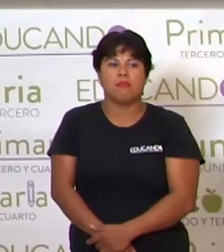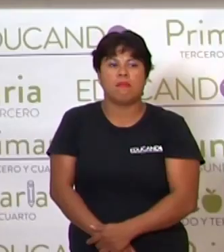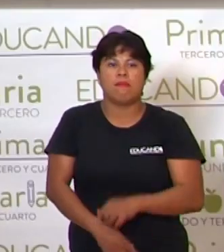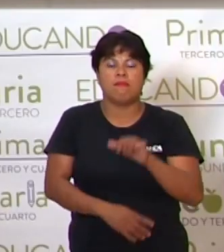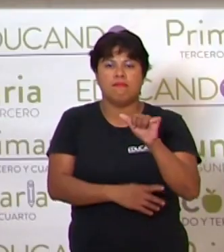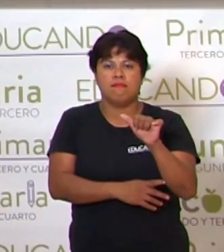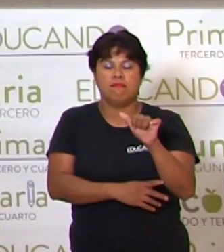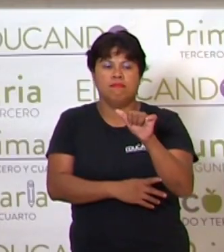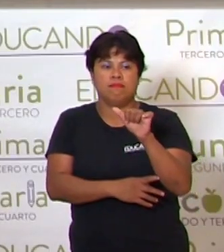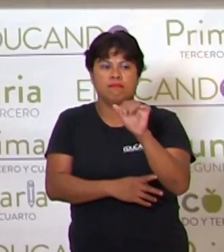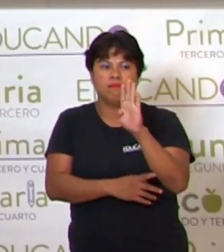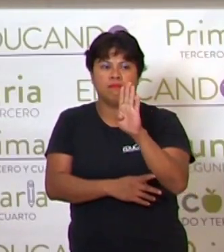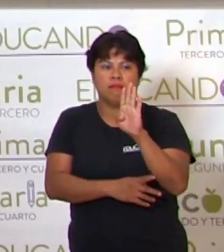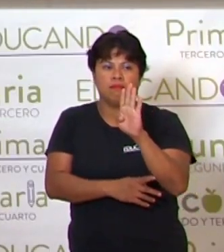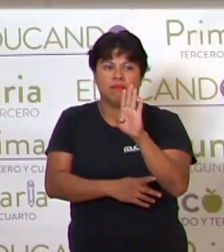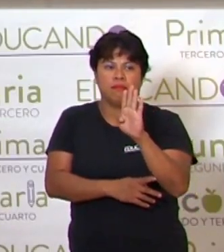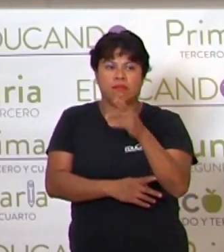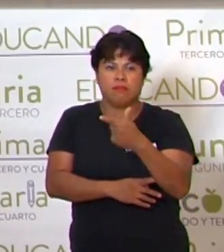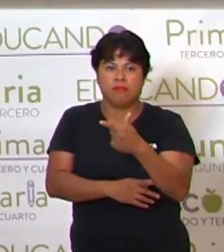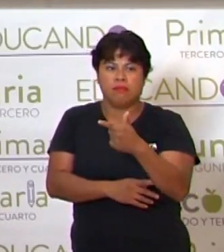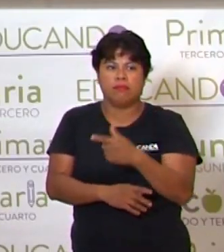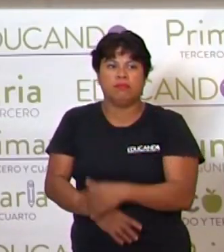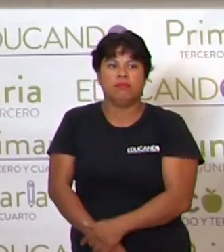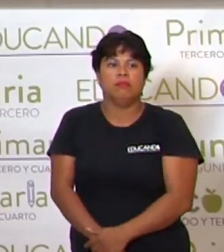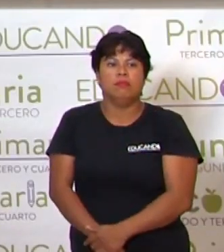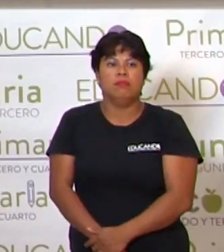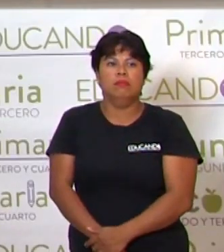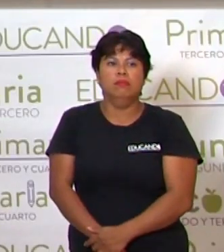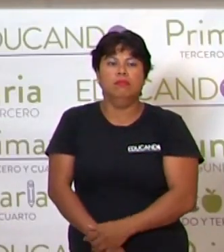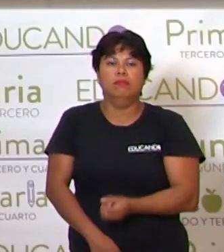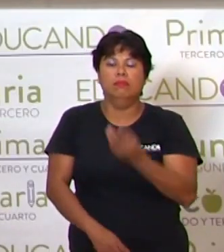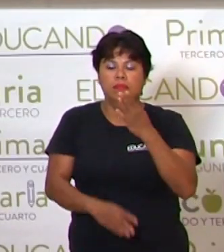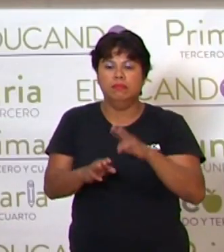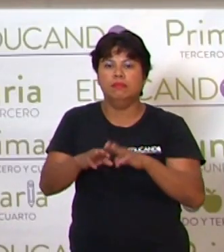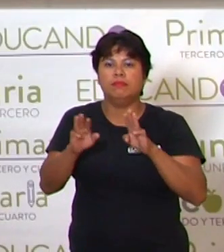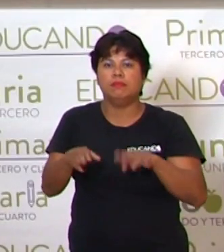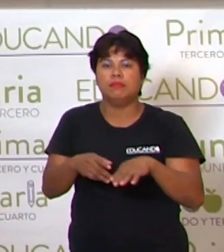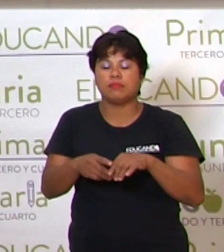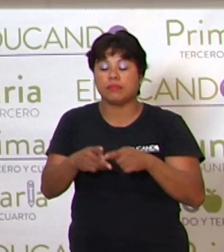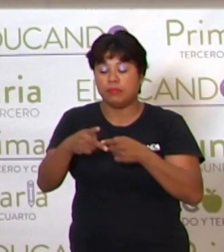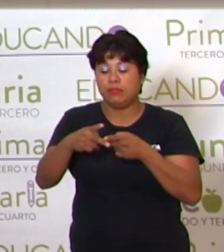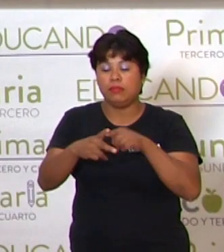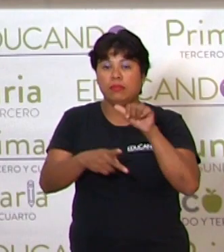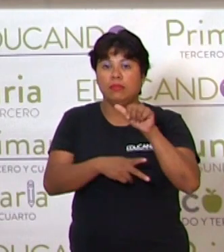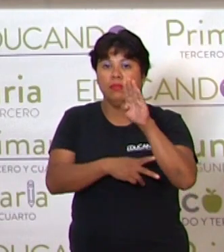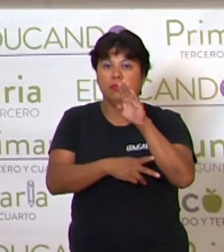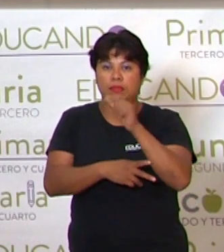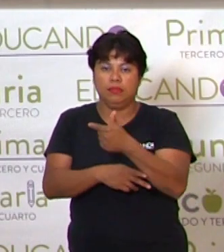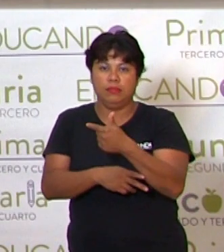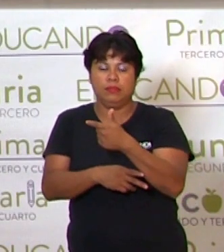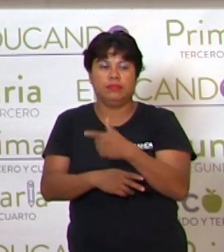A, B, G. ¿Cuánto crees que mide el ángulo A, B, G?